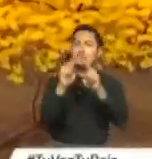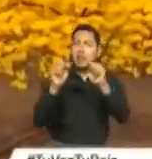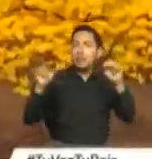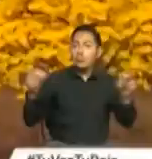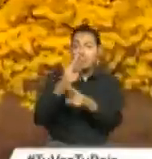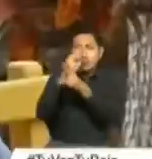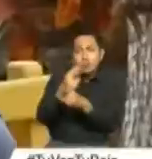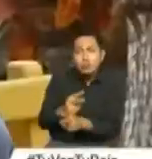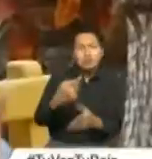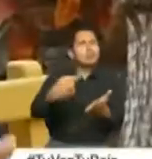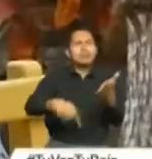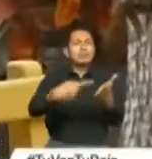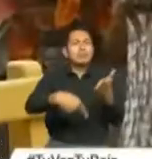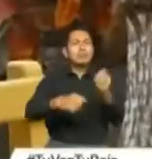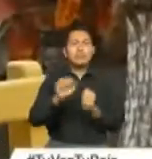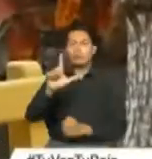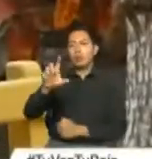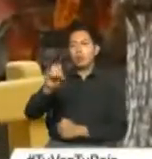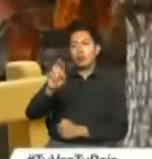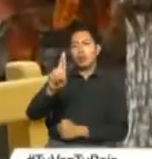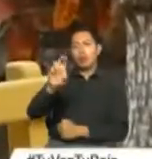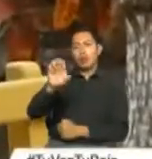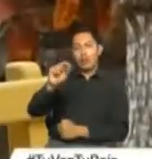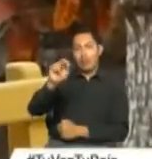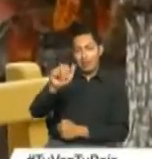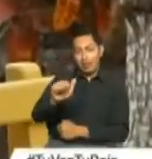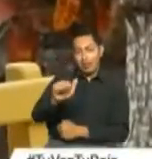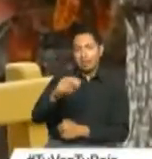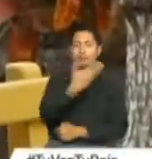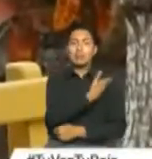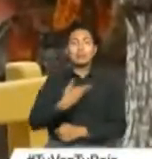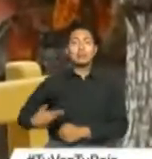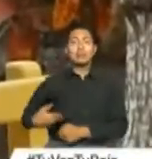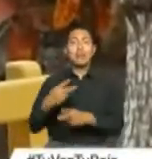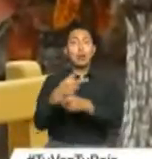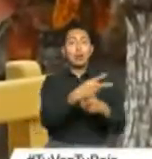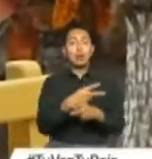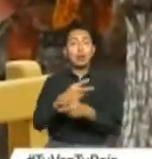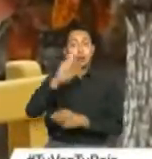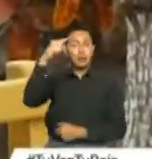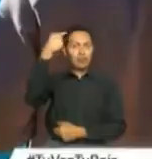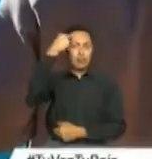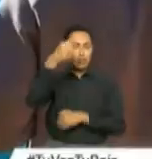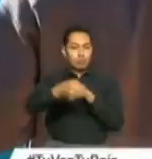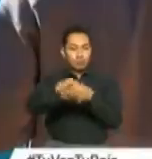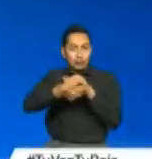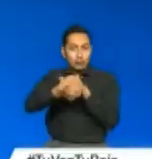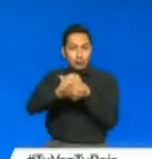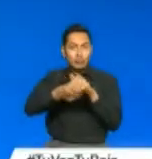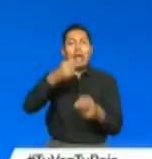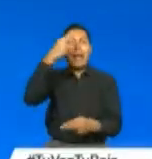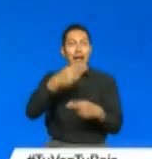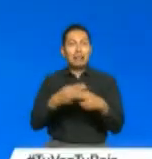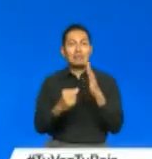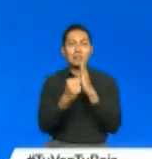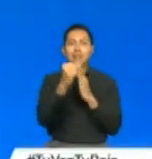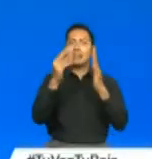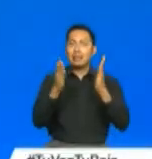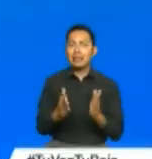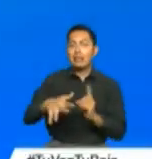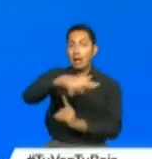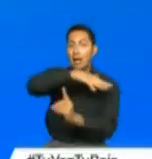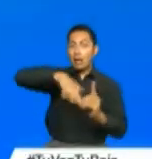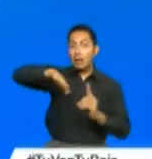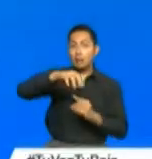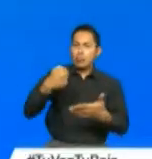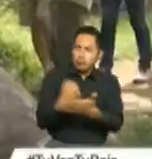naturaleza? Lorena Tapia, presidenta del Consejo de Gobierno de Galápagos y exministra del Ambiente, afirma que los retos son varios, pero que